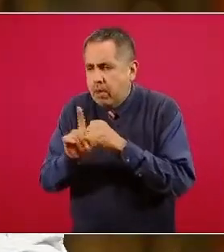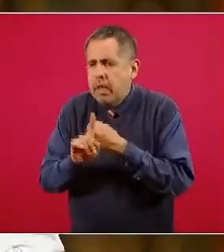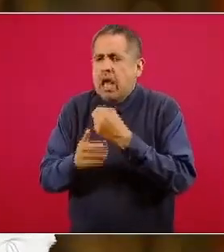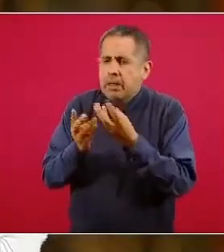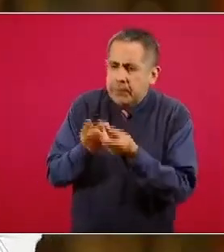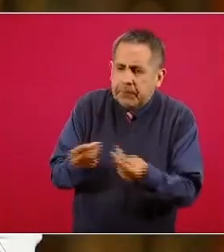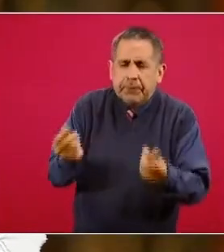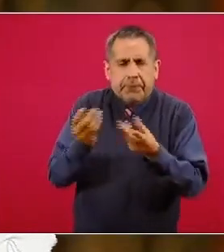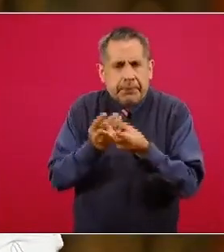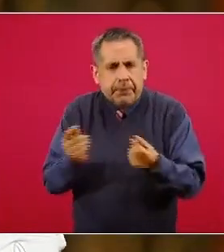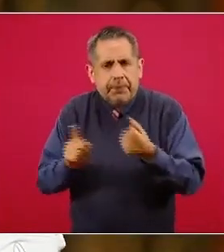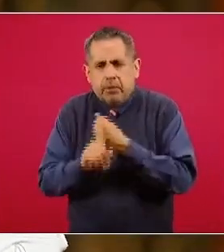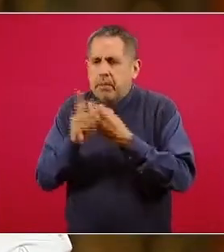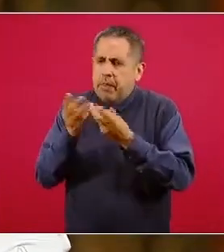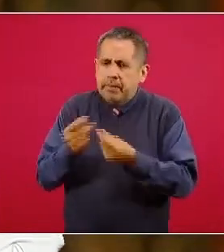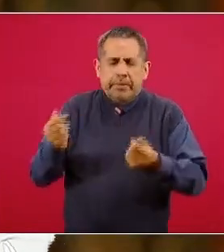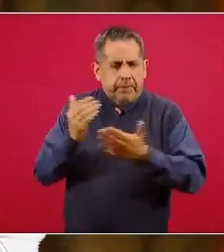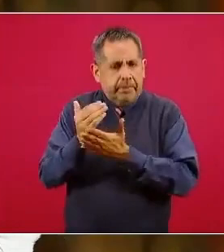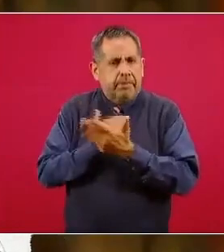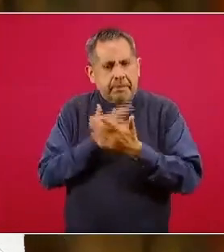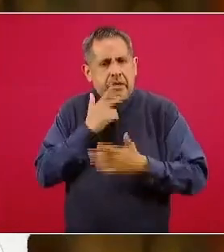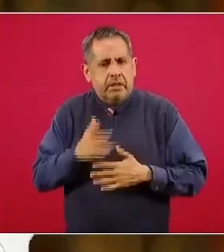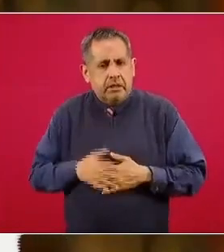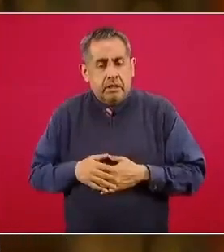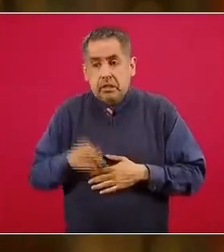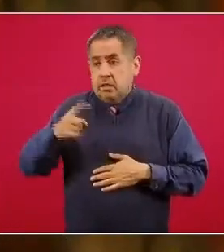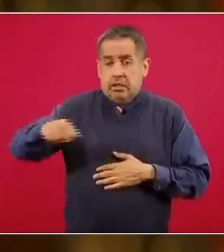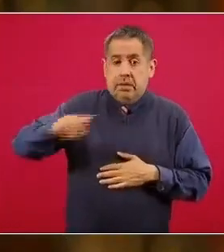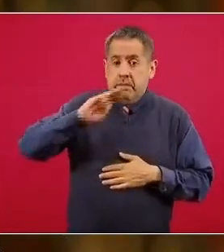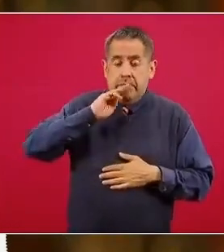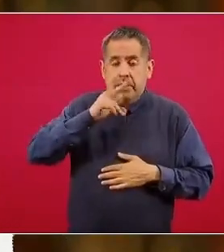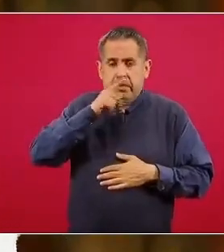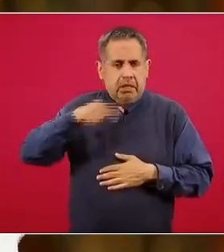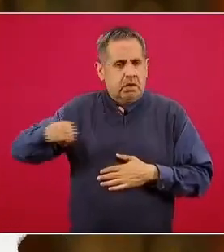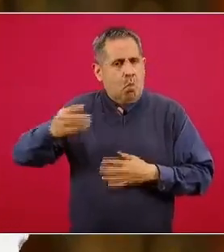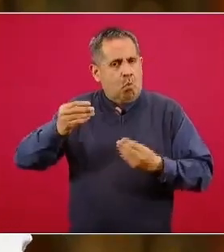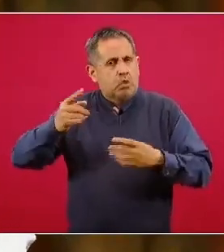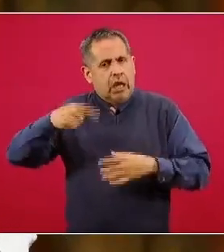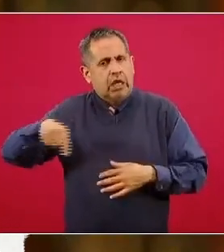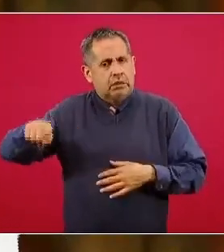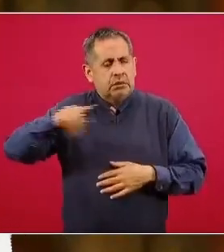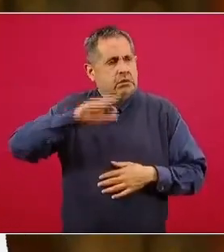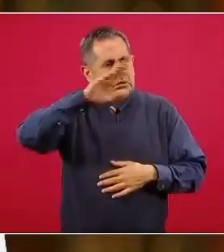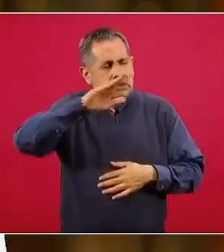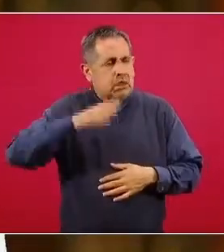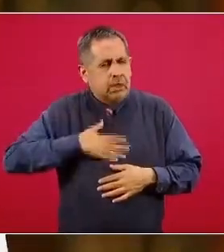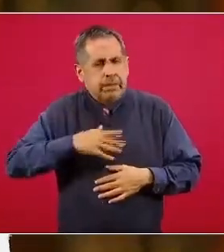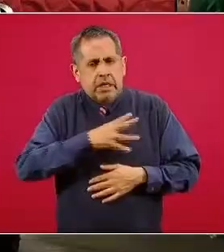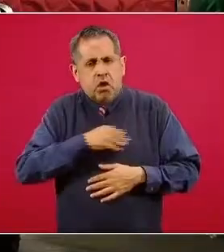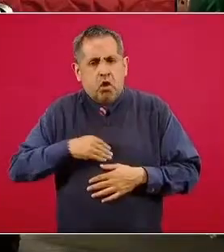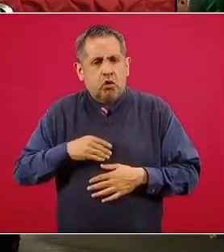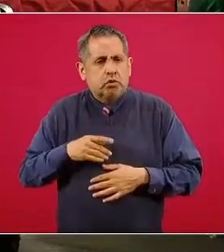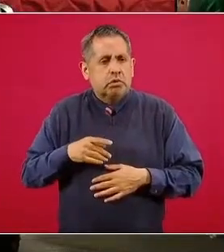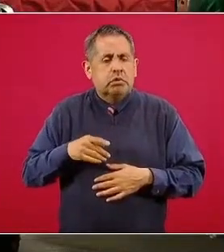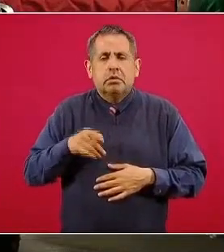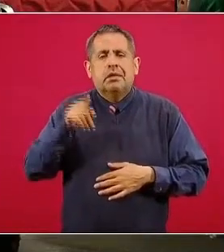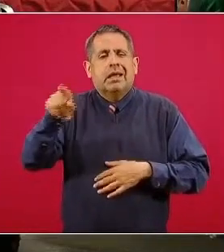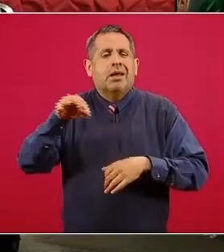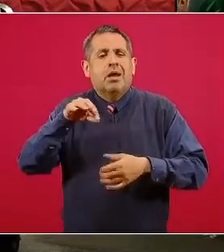casos. Incluso las madres, muchas de ellas que sus hijos se tienen en la